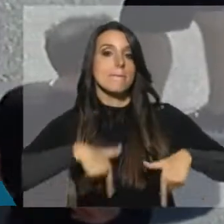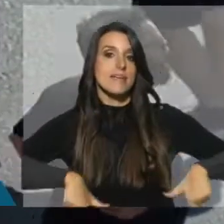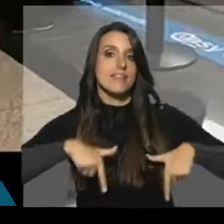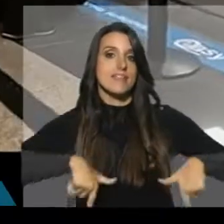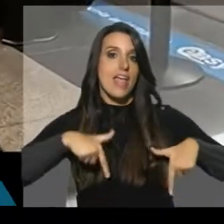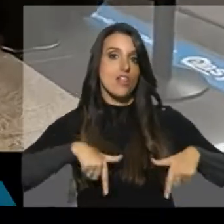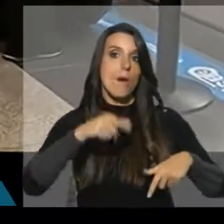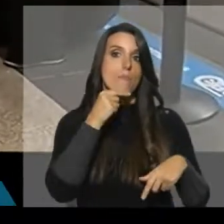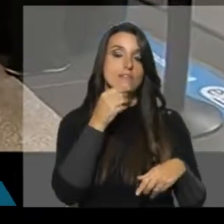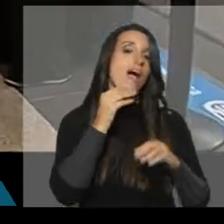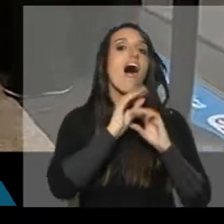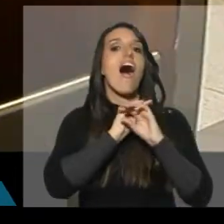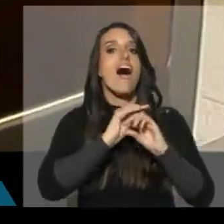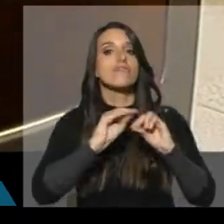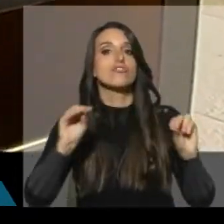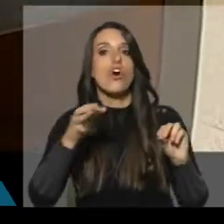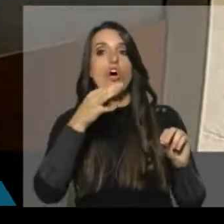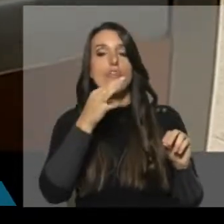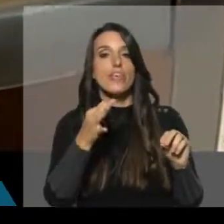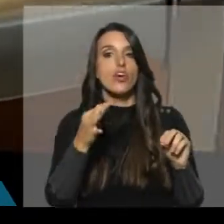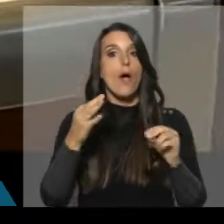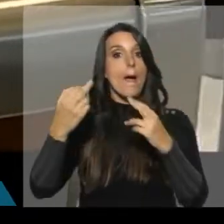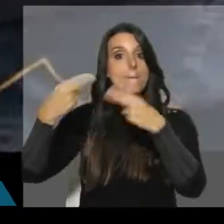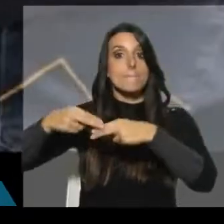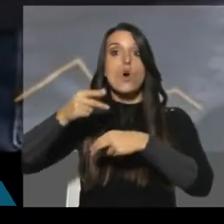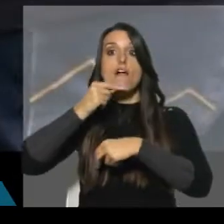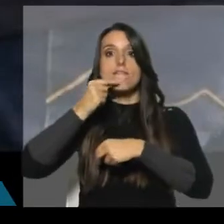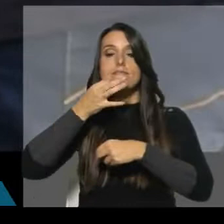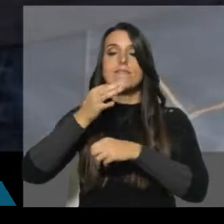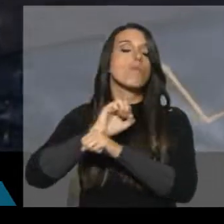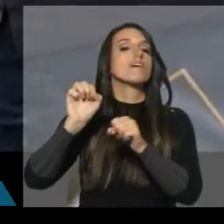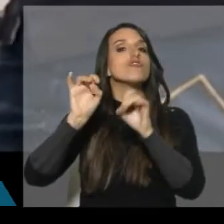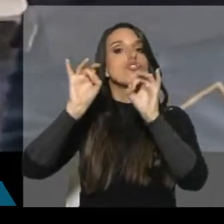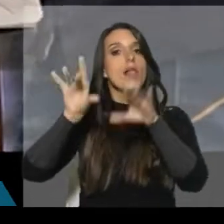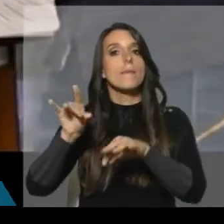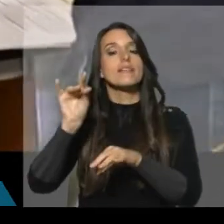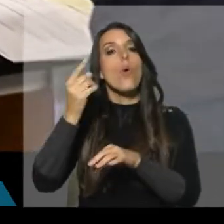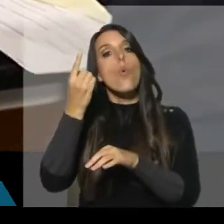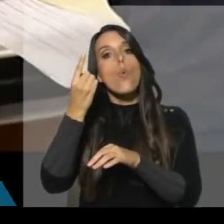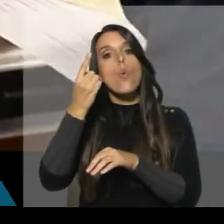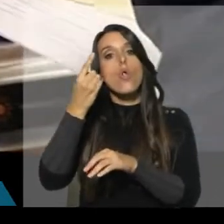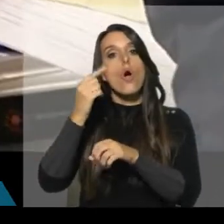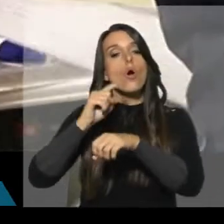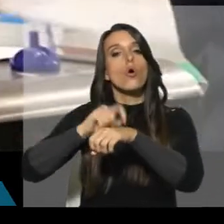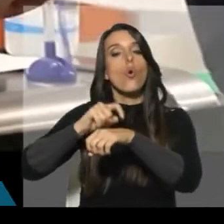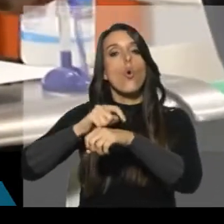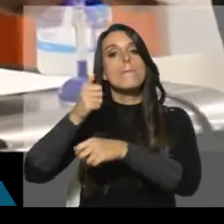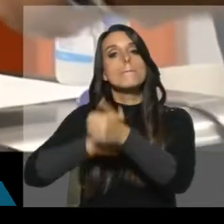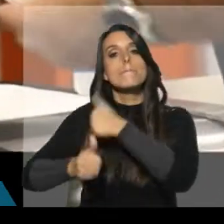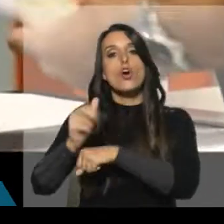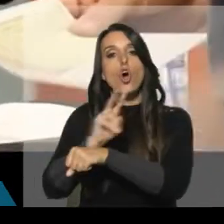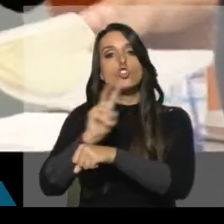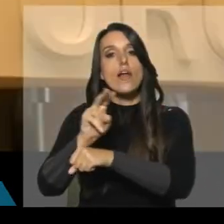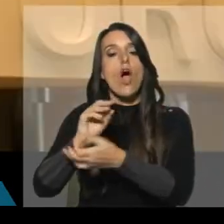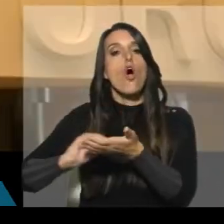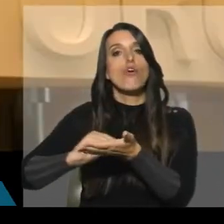del Interior informó que la Dirección Nacional de Migración habilitó de forma excepcional un turno extra en las oficinas de la calle